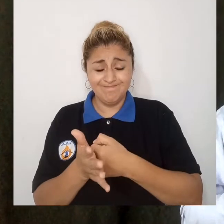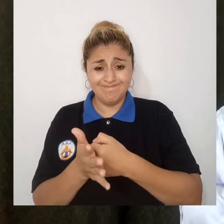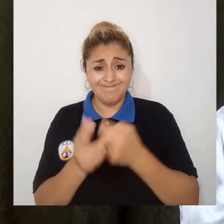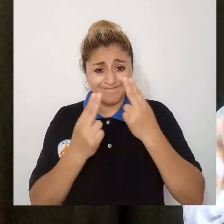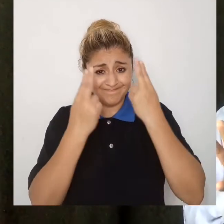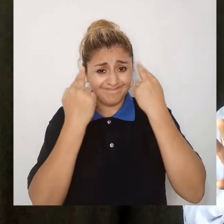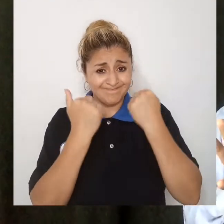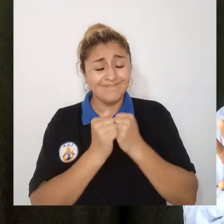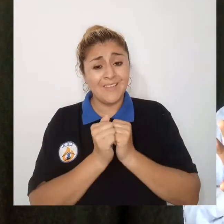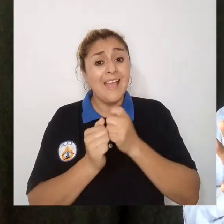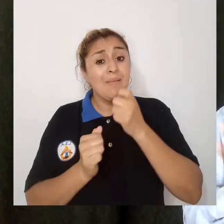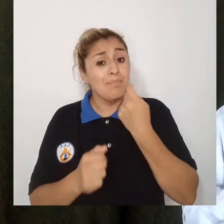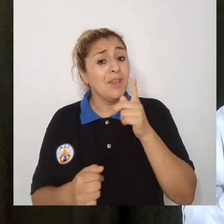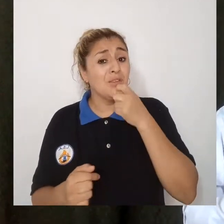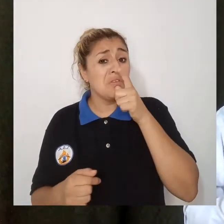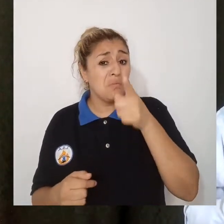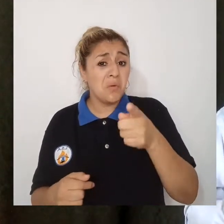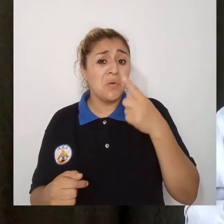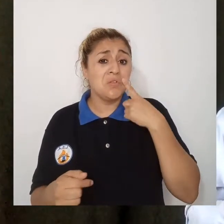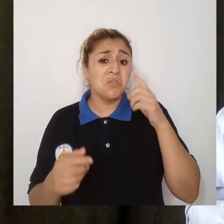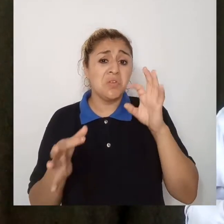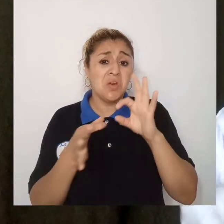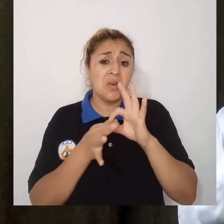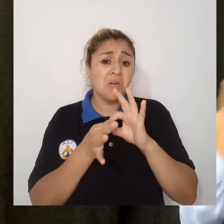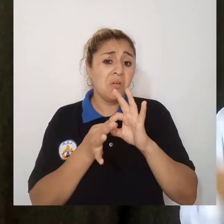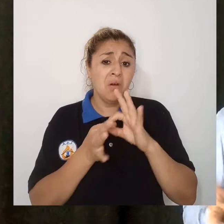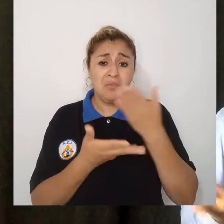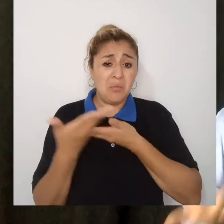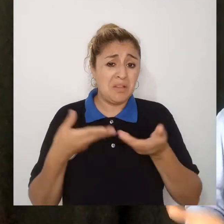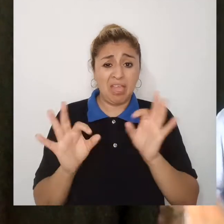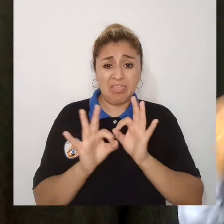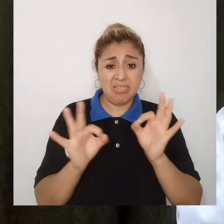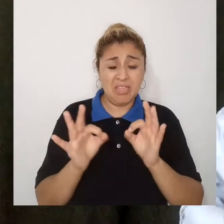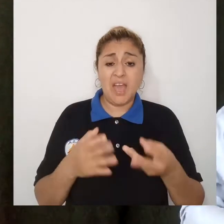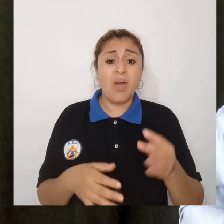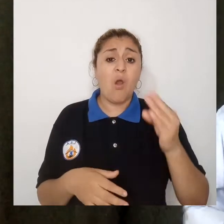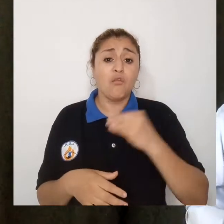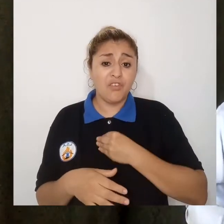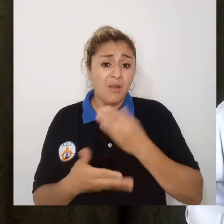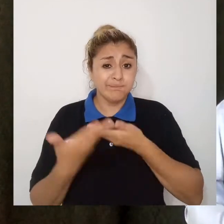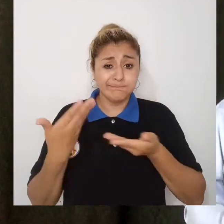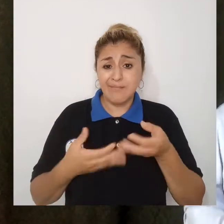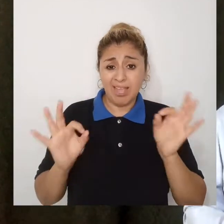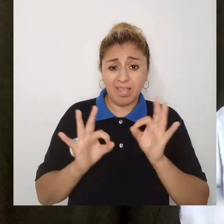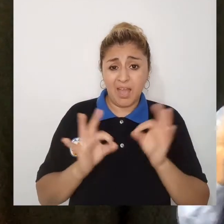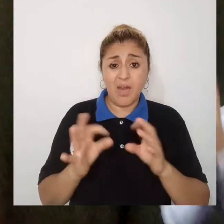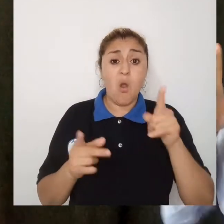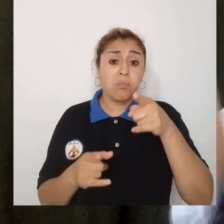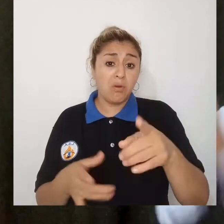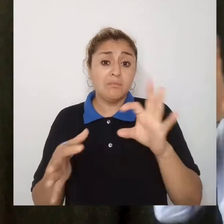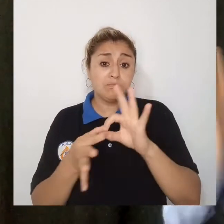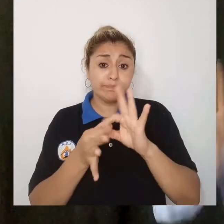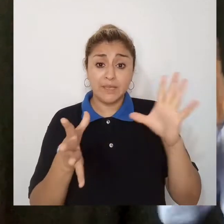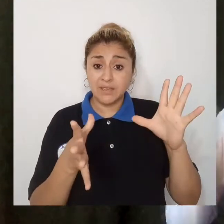si no participas de la comunión si no participan si no participas de la oración en la fe un dios un